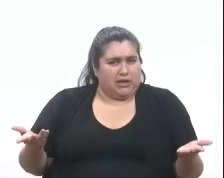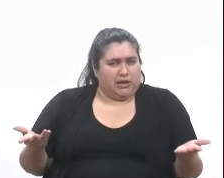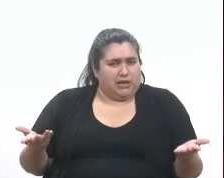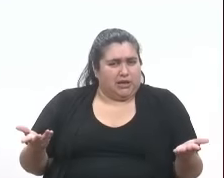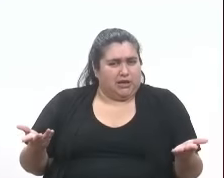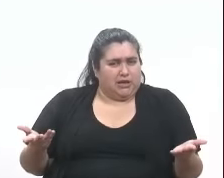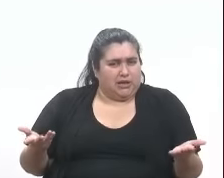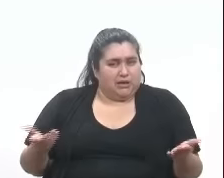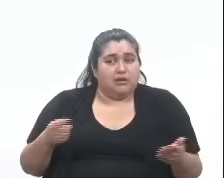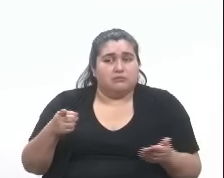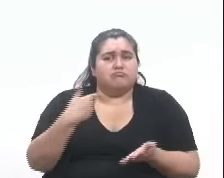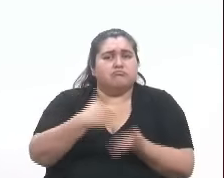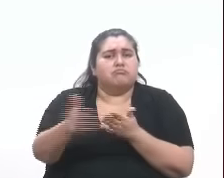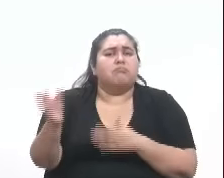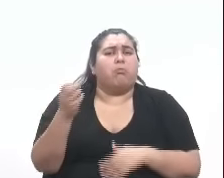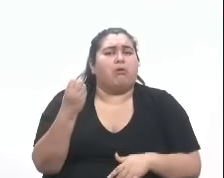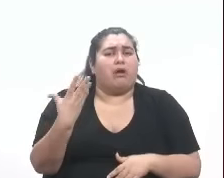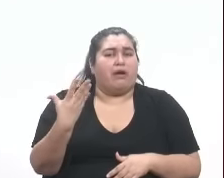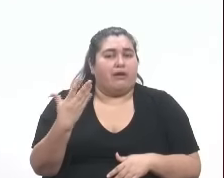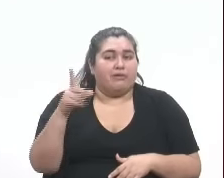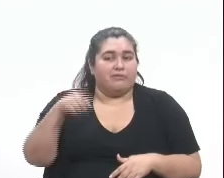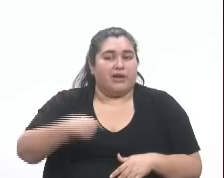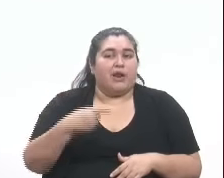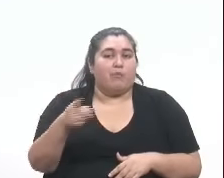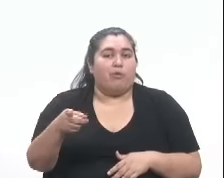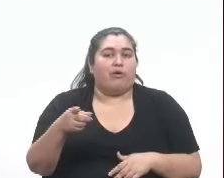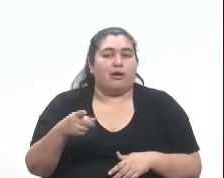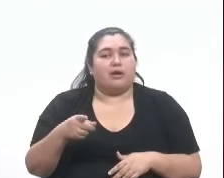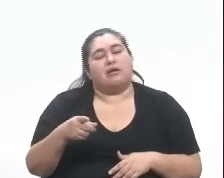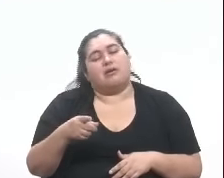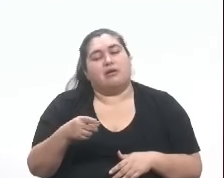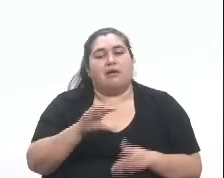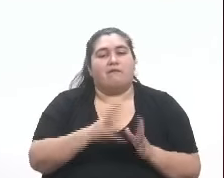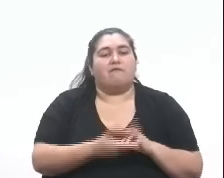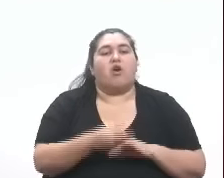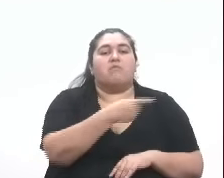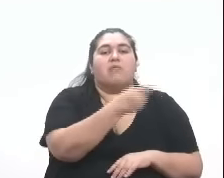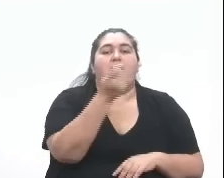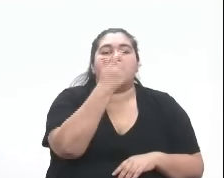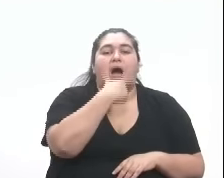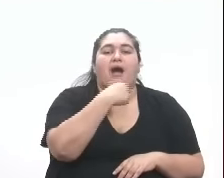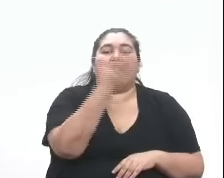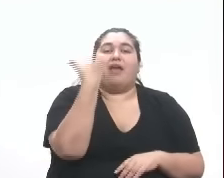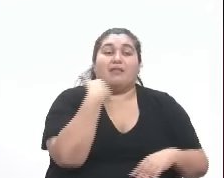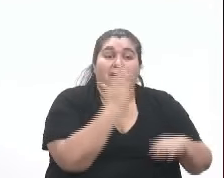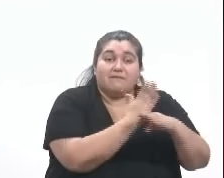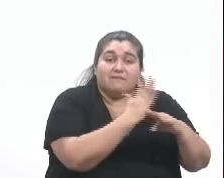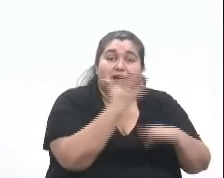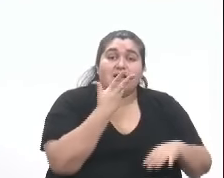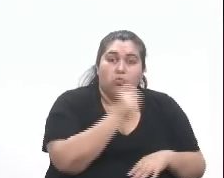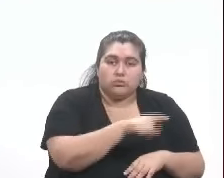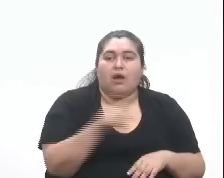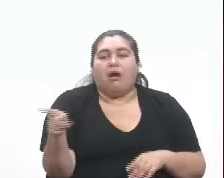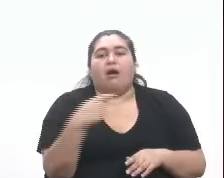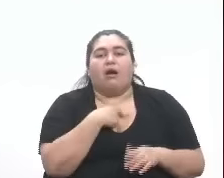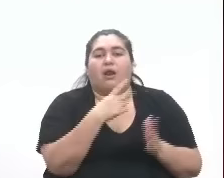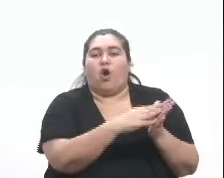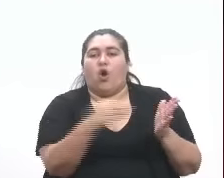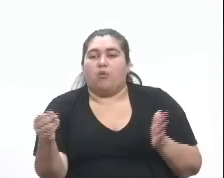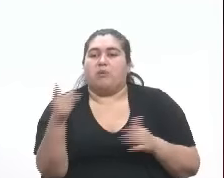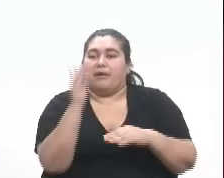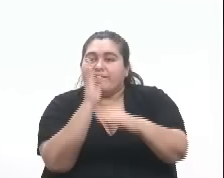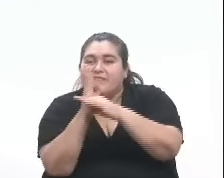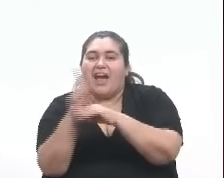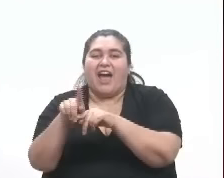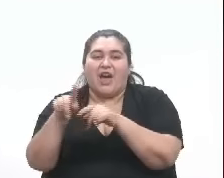¿Por qué lo echaron? Porque hacía lo que le gustaba a Macri, espiar a la gente. Le espiaba a la hermana del